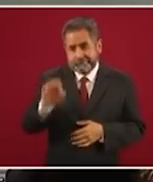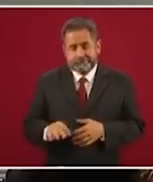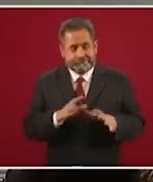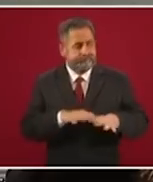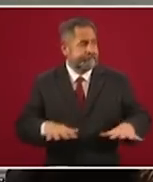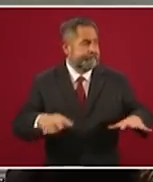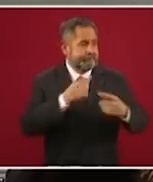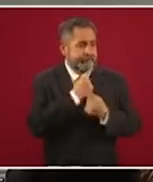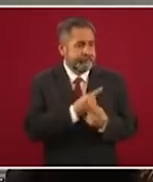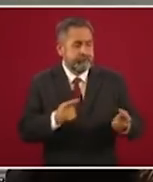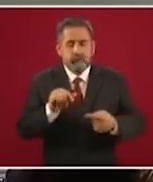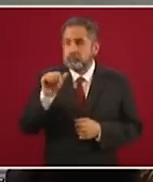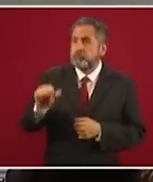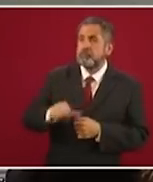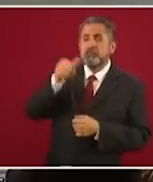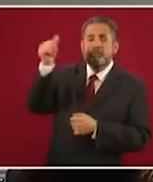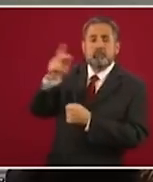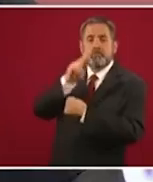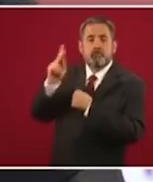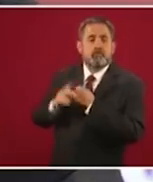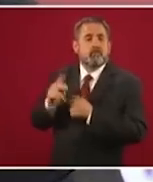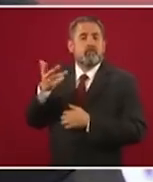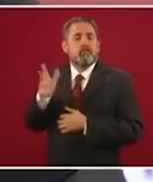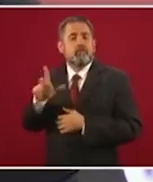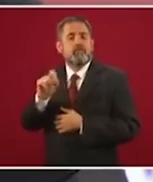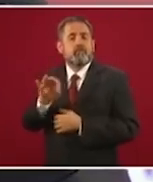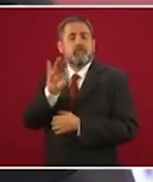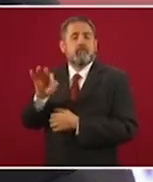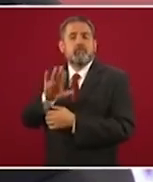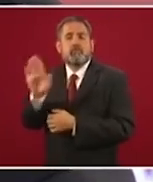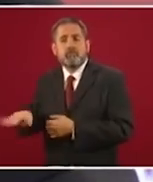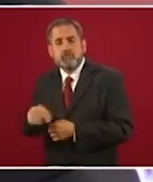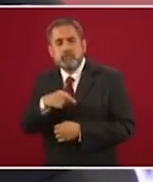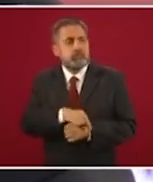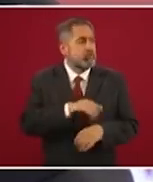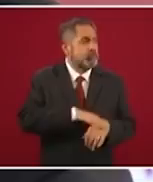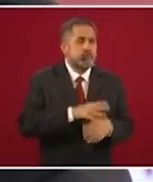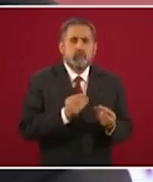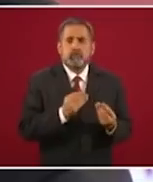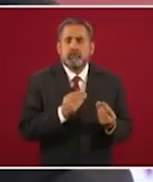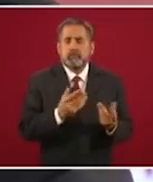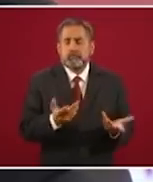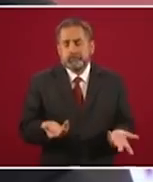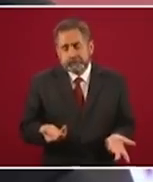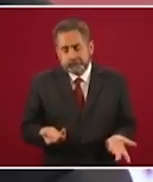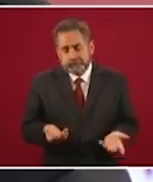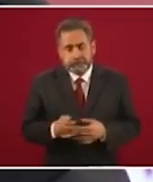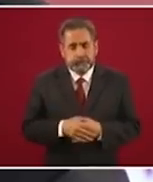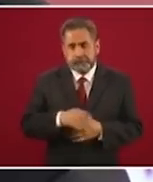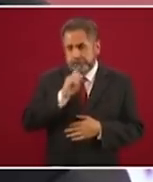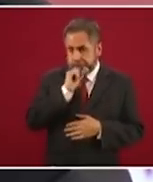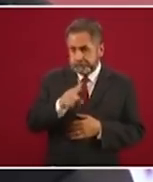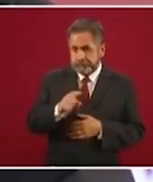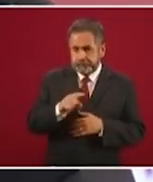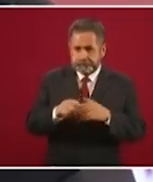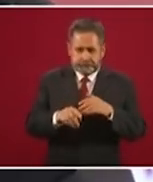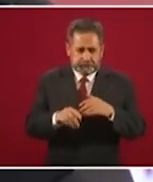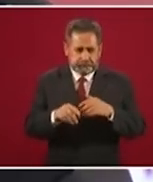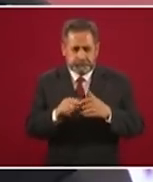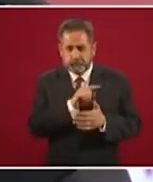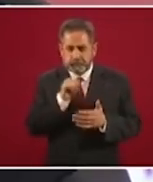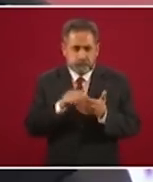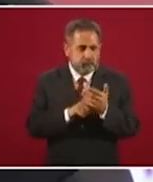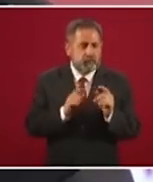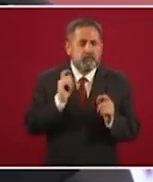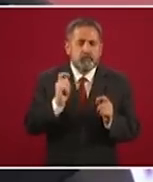mayoría, comparado con un 10-20% en otros países. Más aún, llegando a los sitios, a